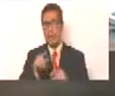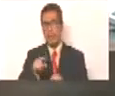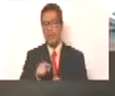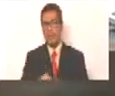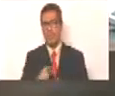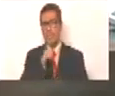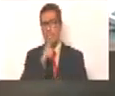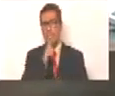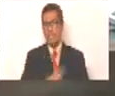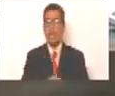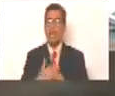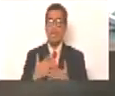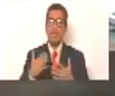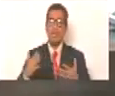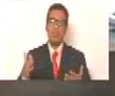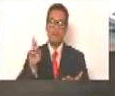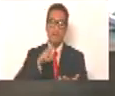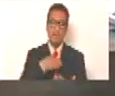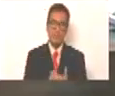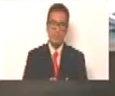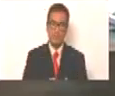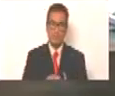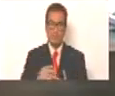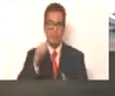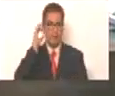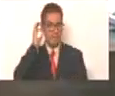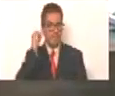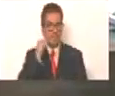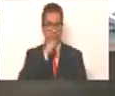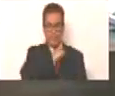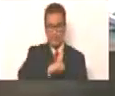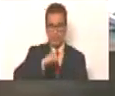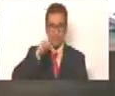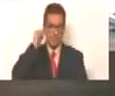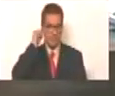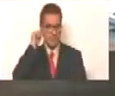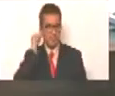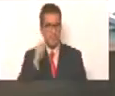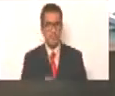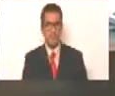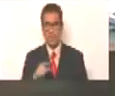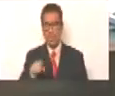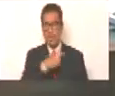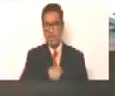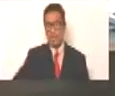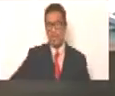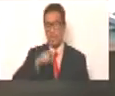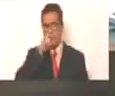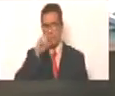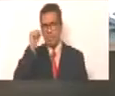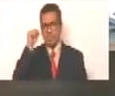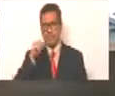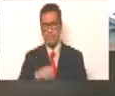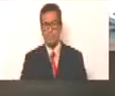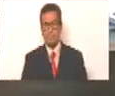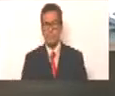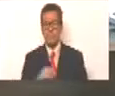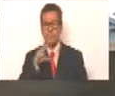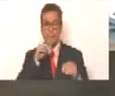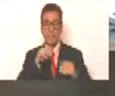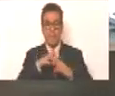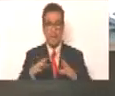hasta las más cruentas como el femicidio. Y cuando el presidente Nicolás Maduro habla de la gran